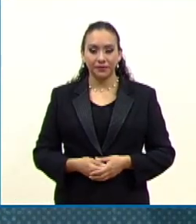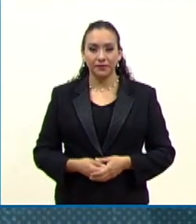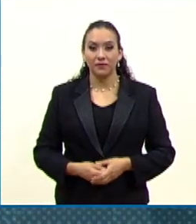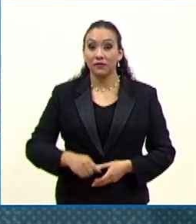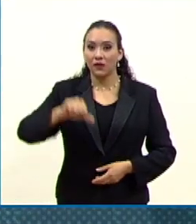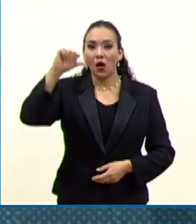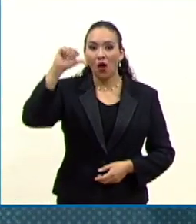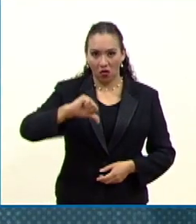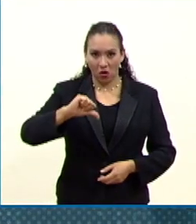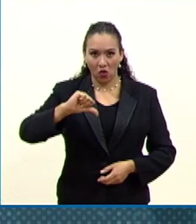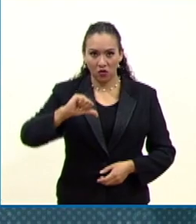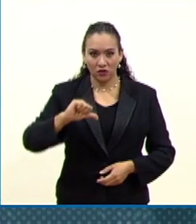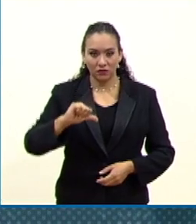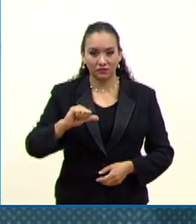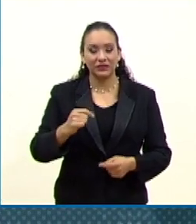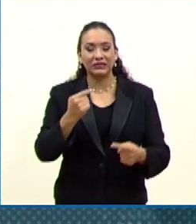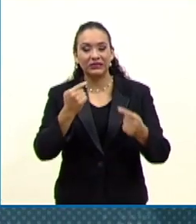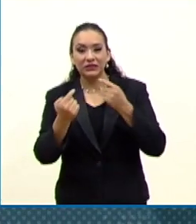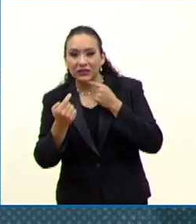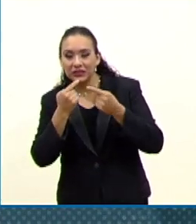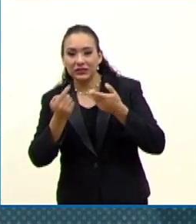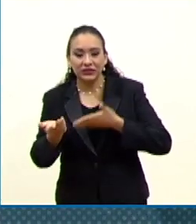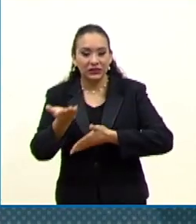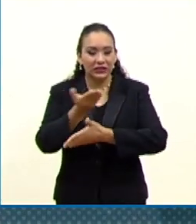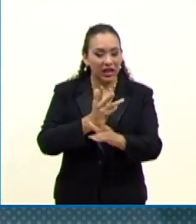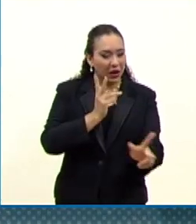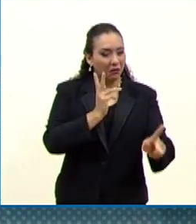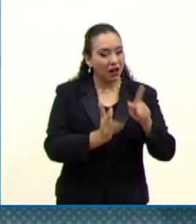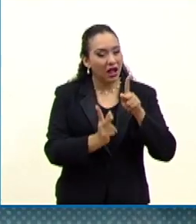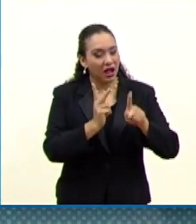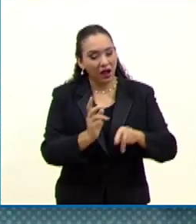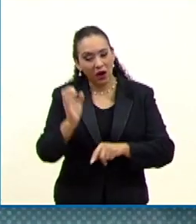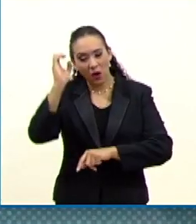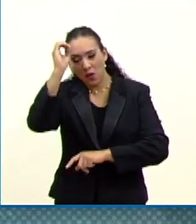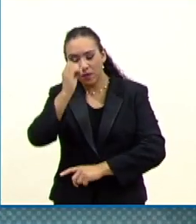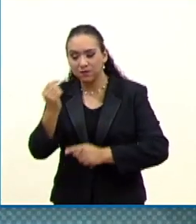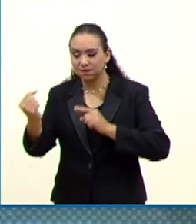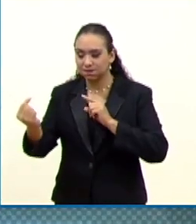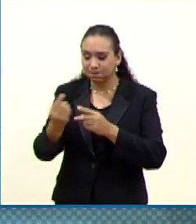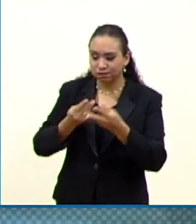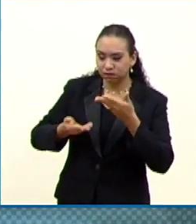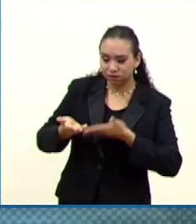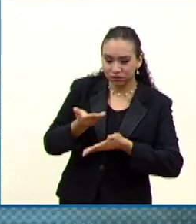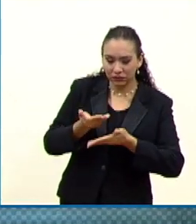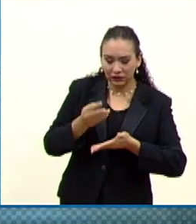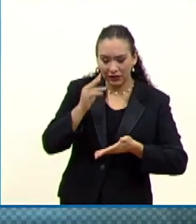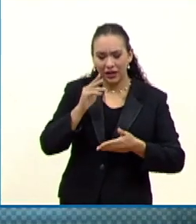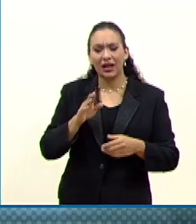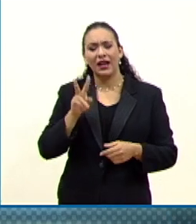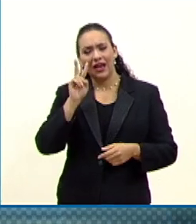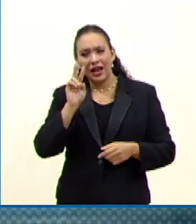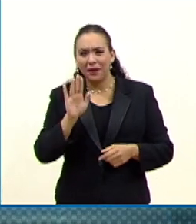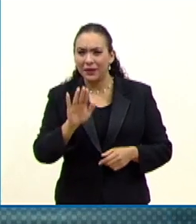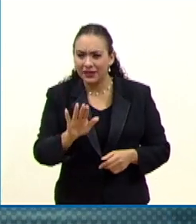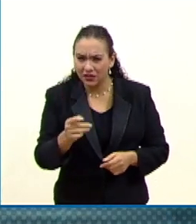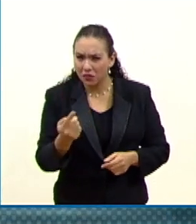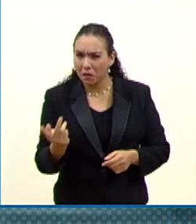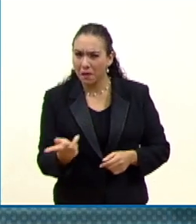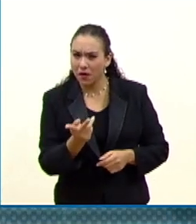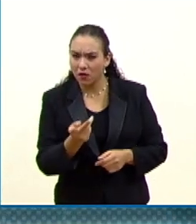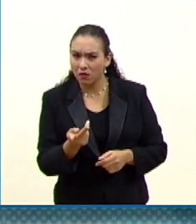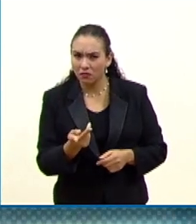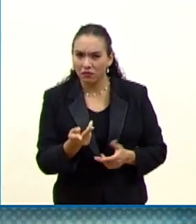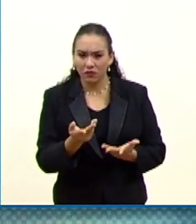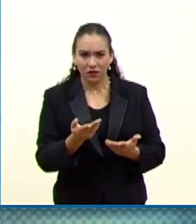Hoy se debate y se cuestiona y se demonizan los procedimientos parlamentarios como un